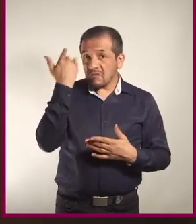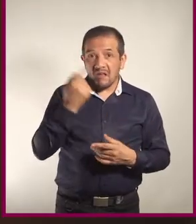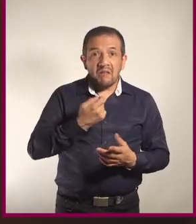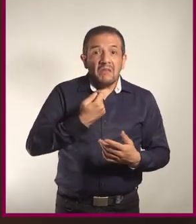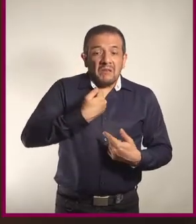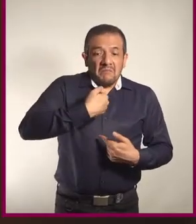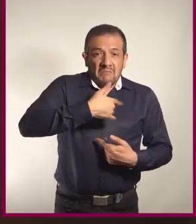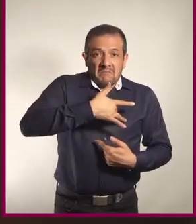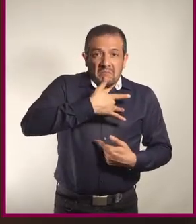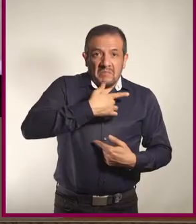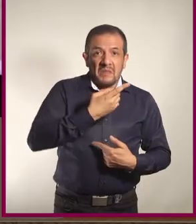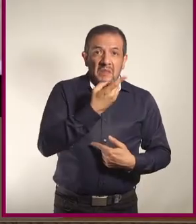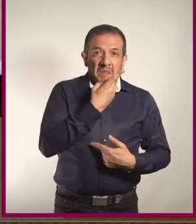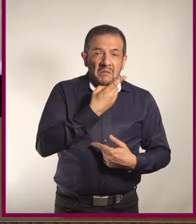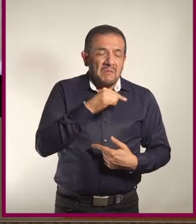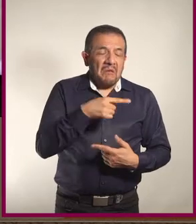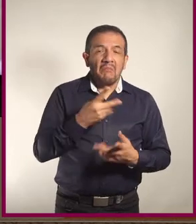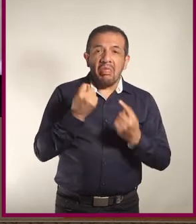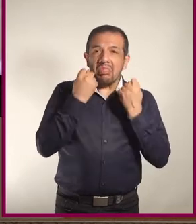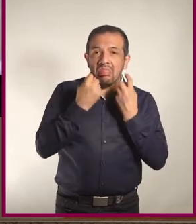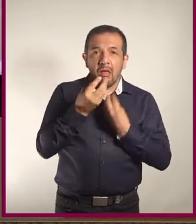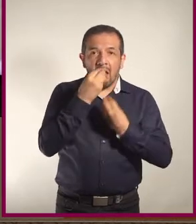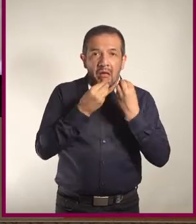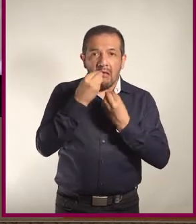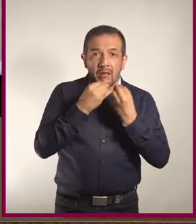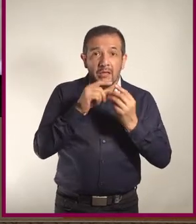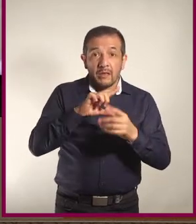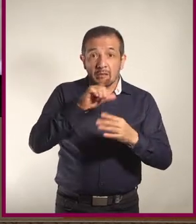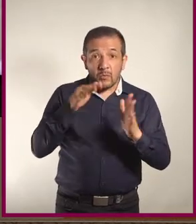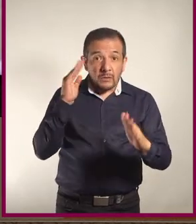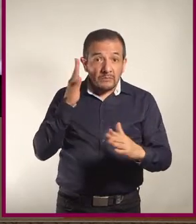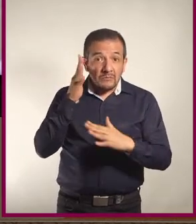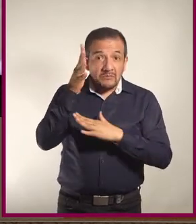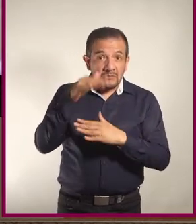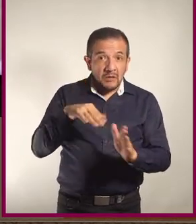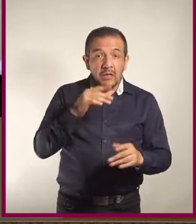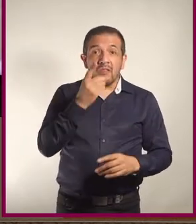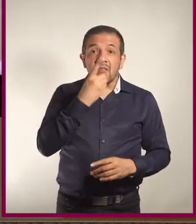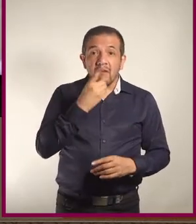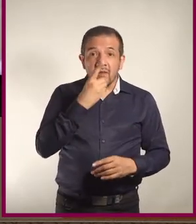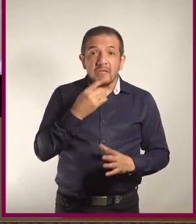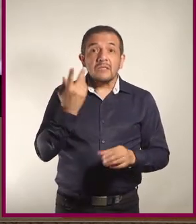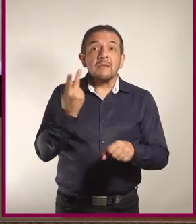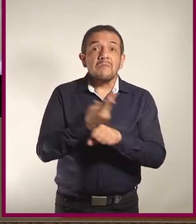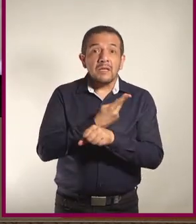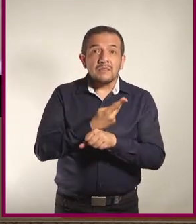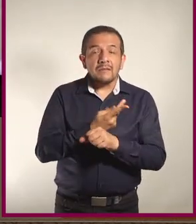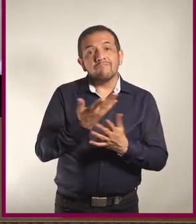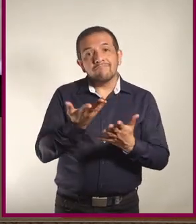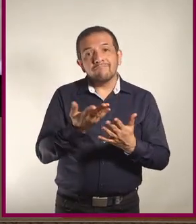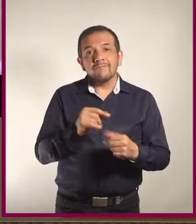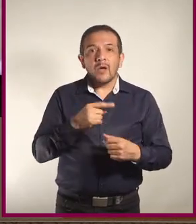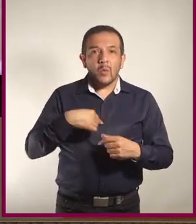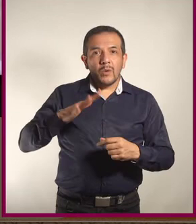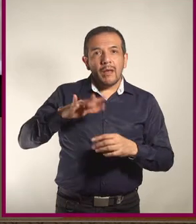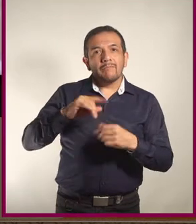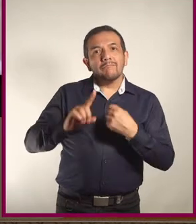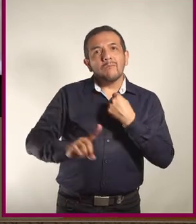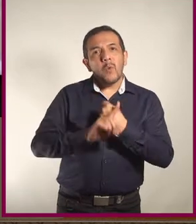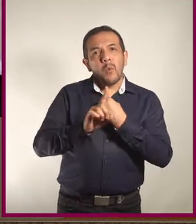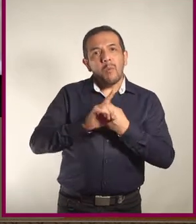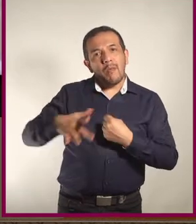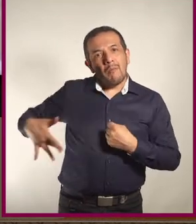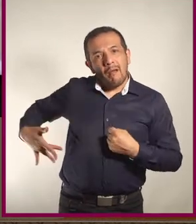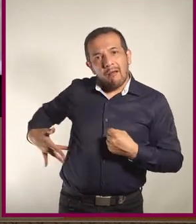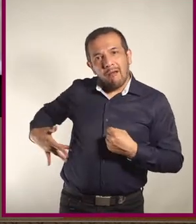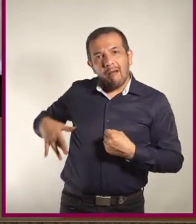tiene diabetes y por tanto no se la controlan. Y el resultado final de la diabetes es una afección al